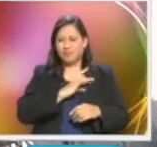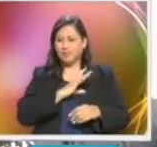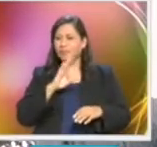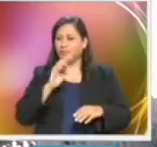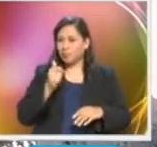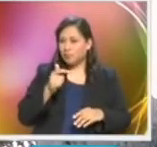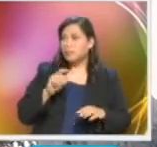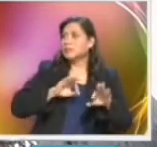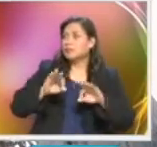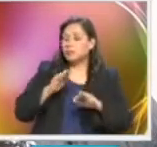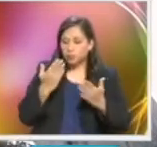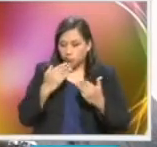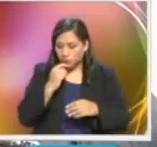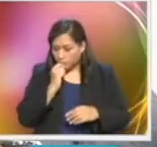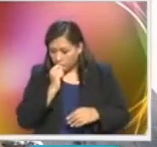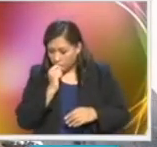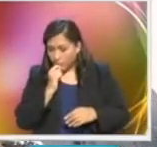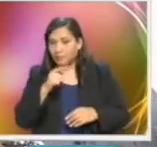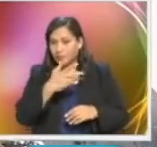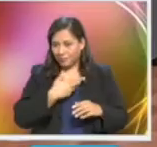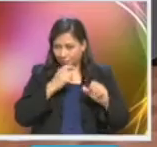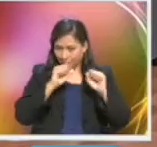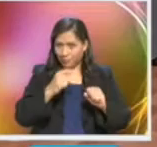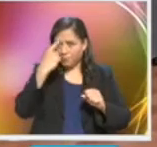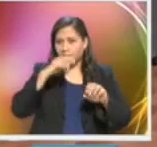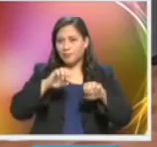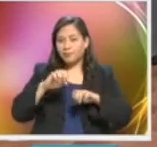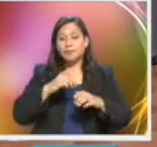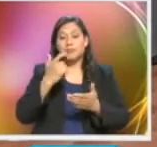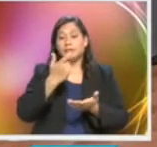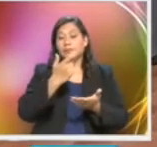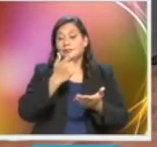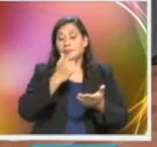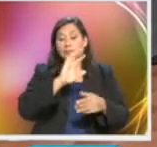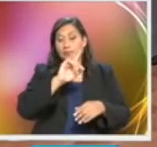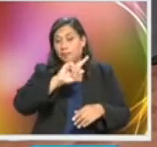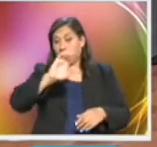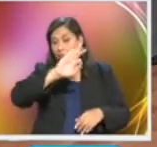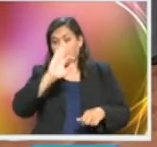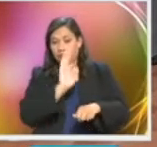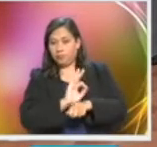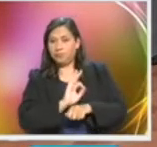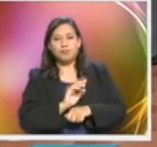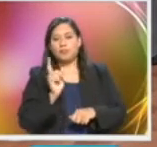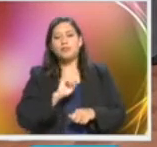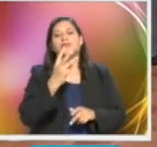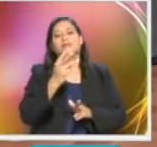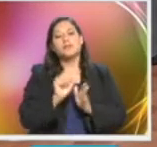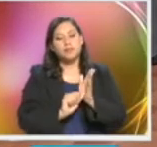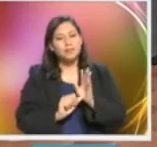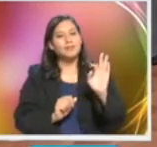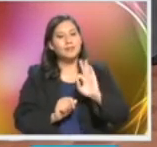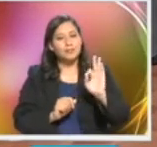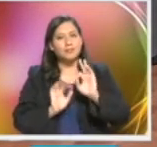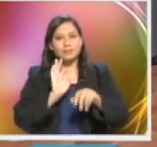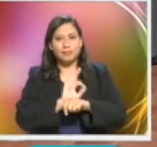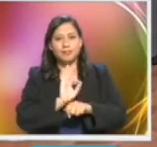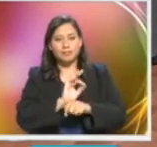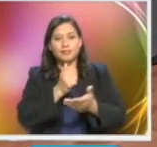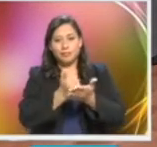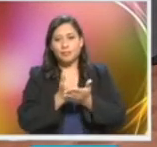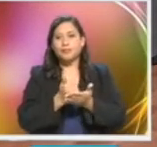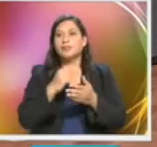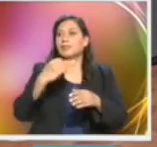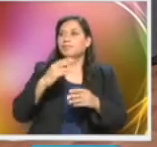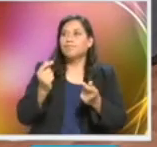Y si me quedo sin trabajo, Hay un seguro de desempleo, no cubre tanto, cubre nada más a lo mejor 3 meses de que te quedes sin